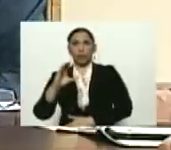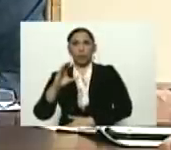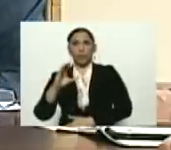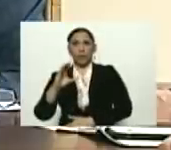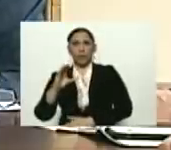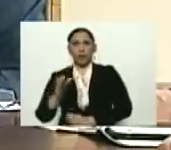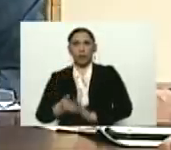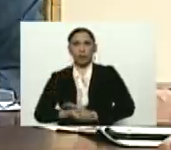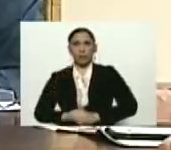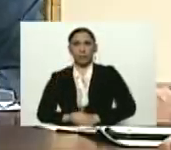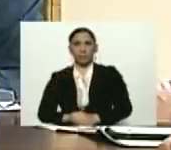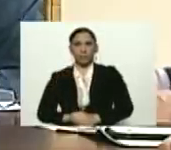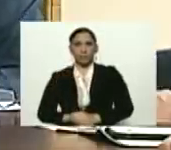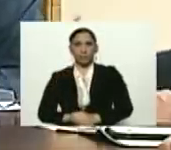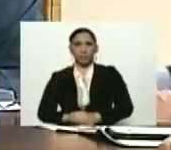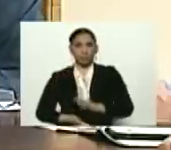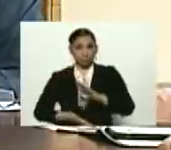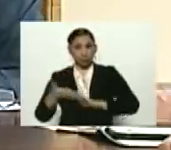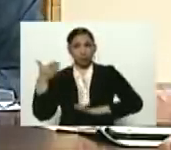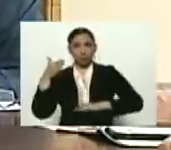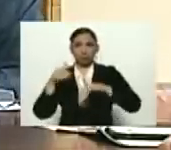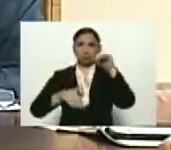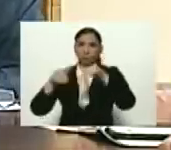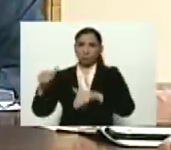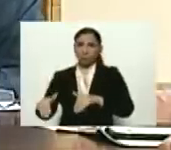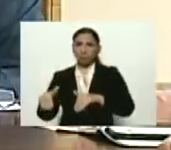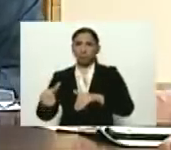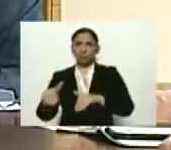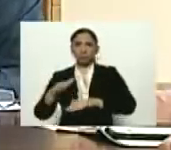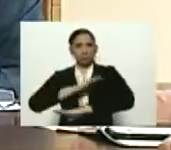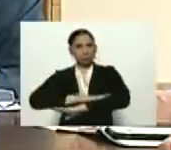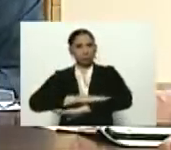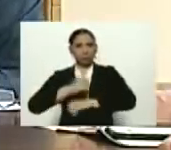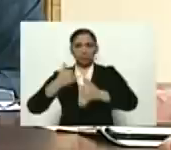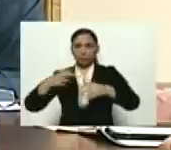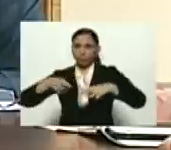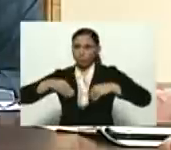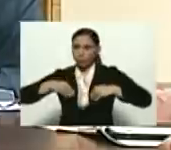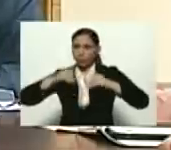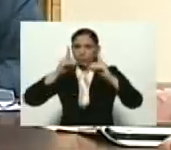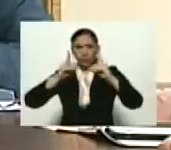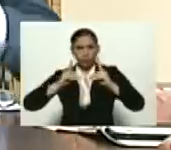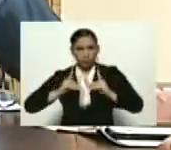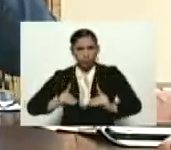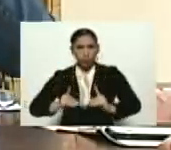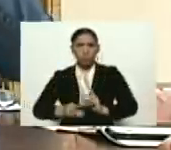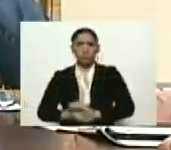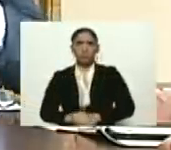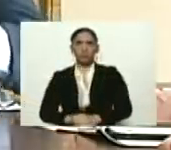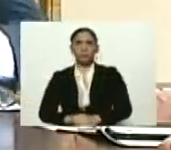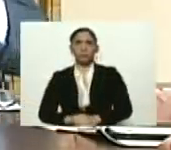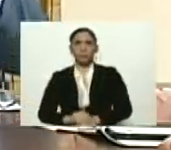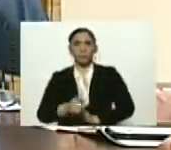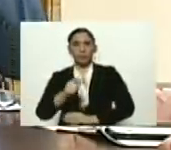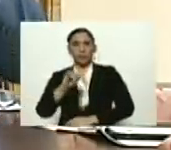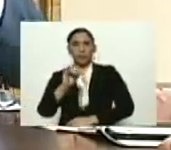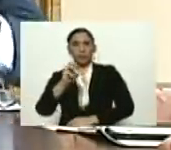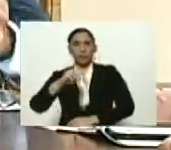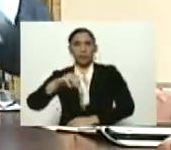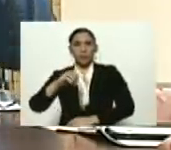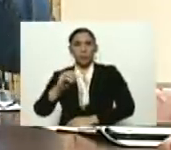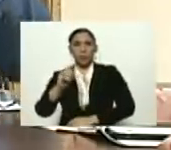Nevis salió a votar, tomaron su decisión y Timothy Harris ha